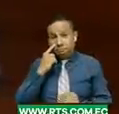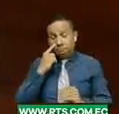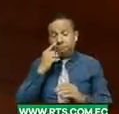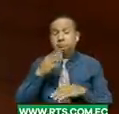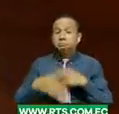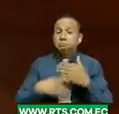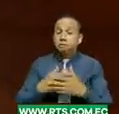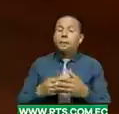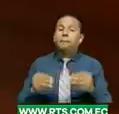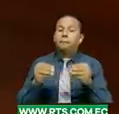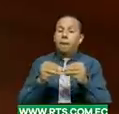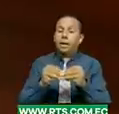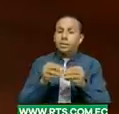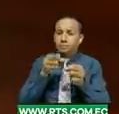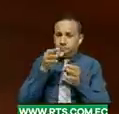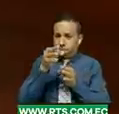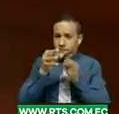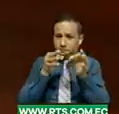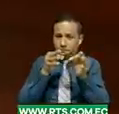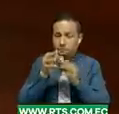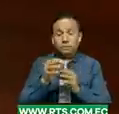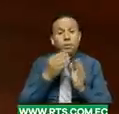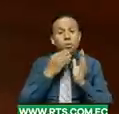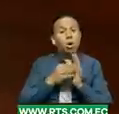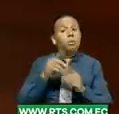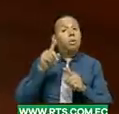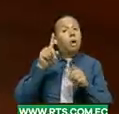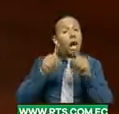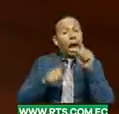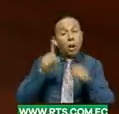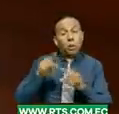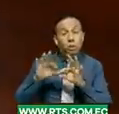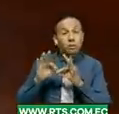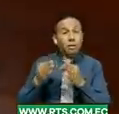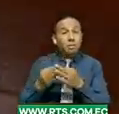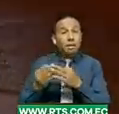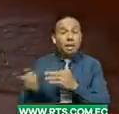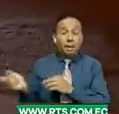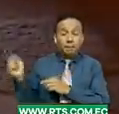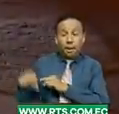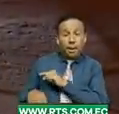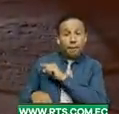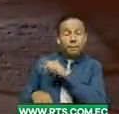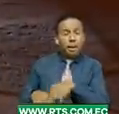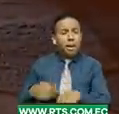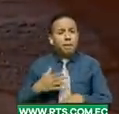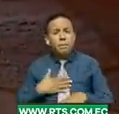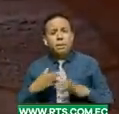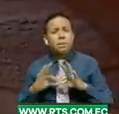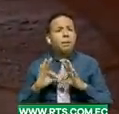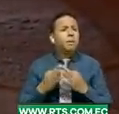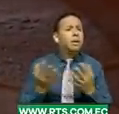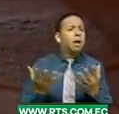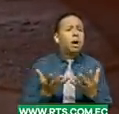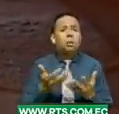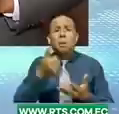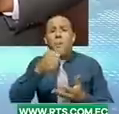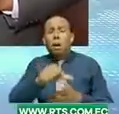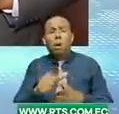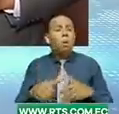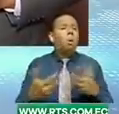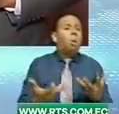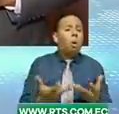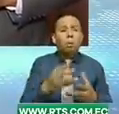Guayaquil. Advierte a mí si hay familiares, porque en ocasiones vienen a preguntar dónde están sus seres queridos, si han